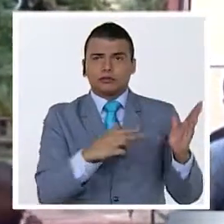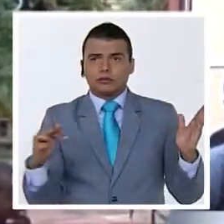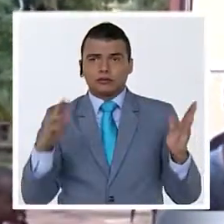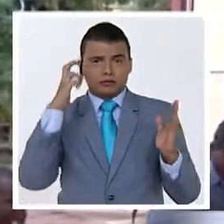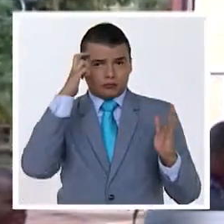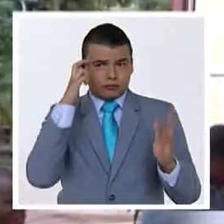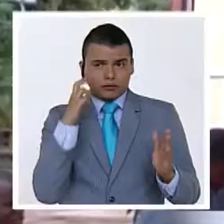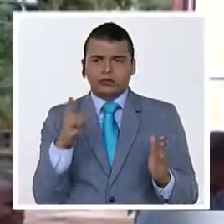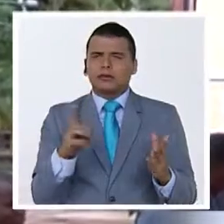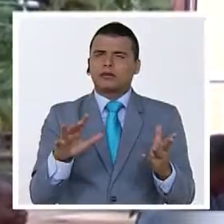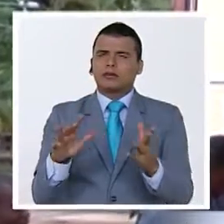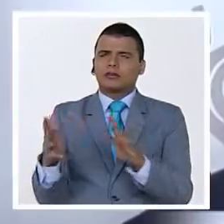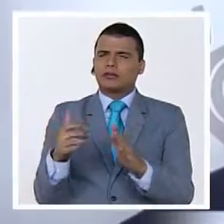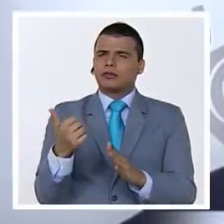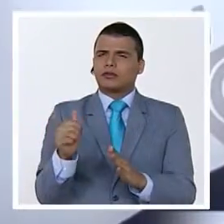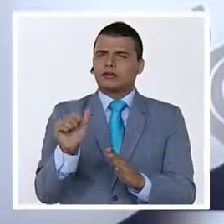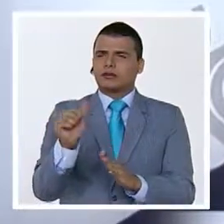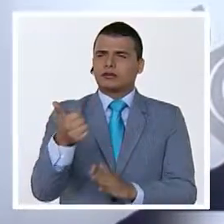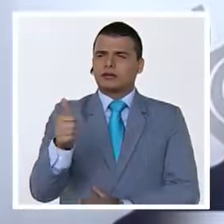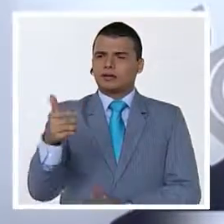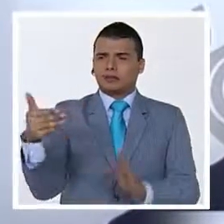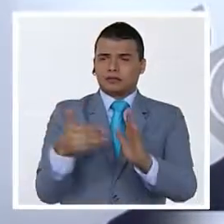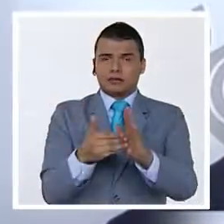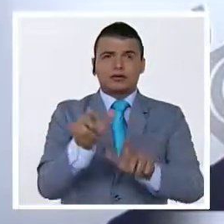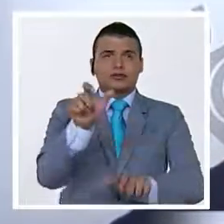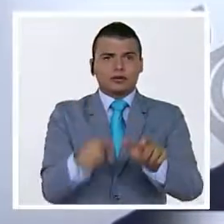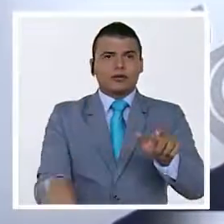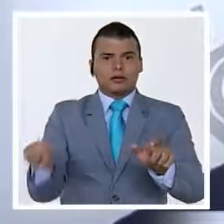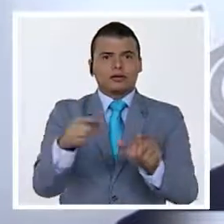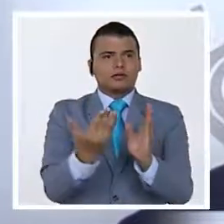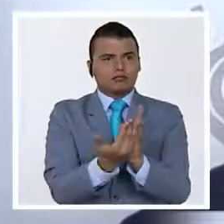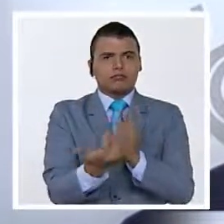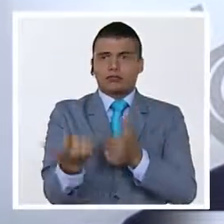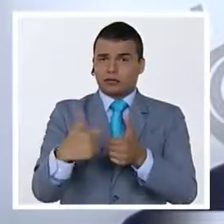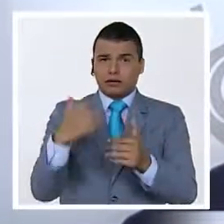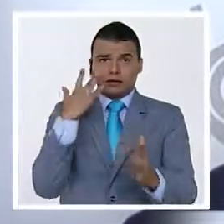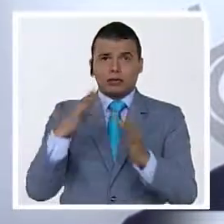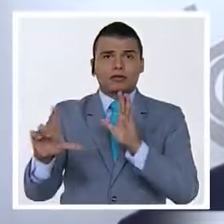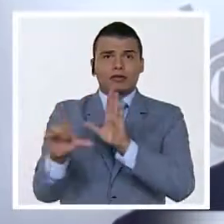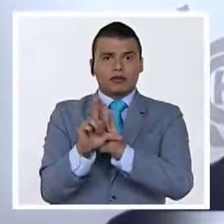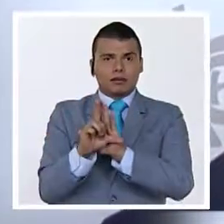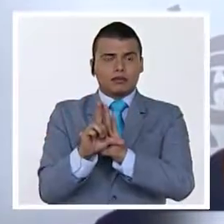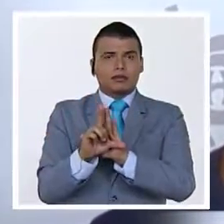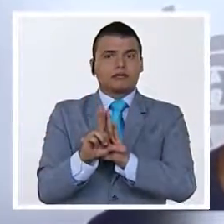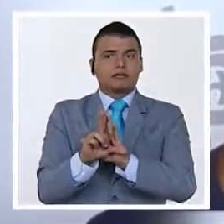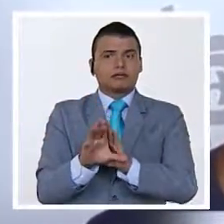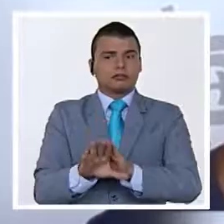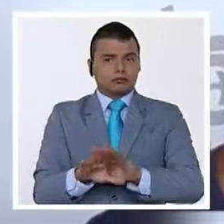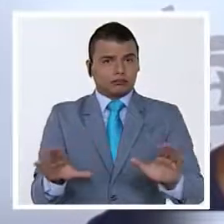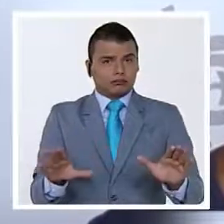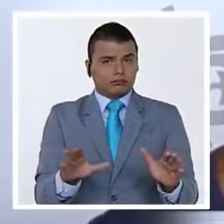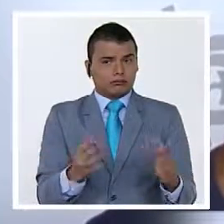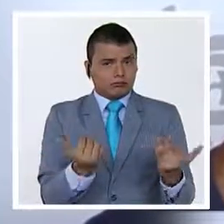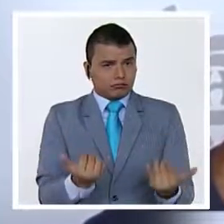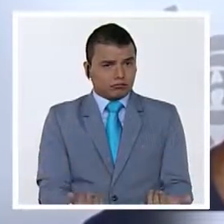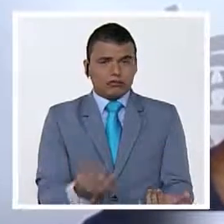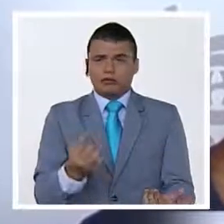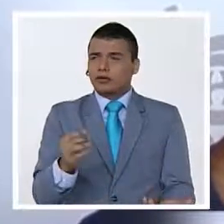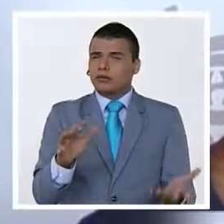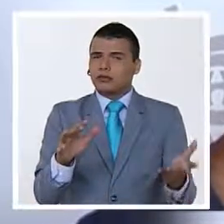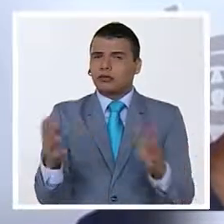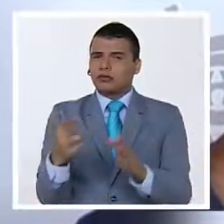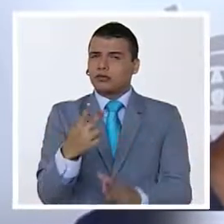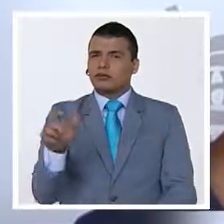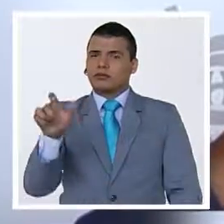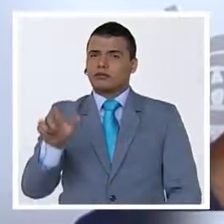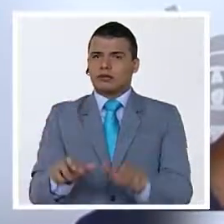tiene alrededor de 10.000 estudiantes legalmente matriculados y hasta el momento el caso no supera los 200